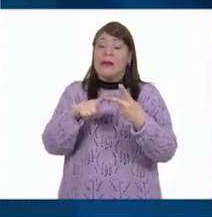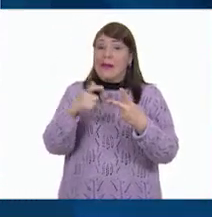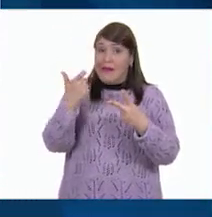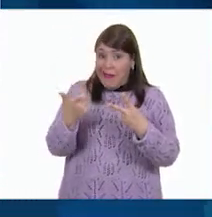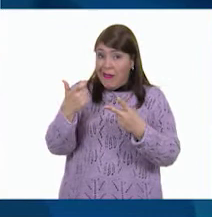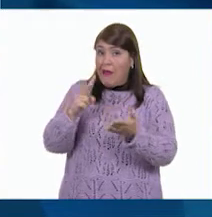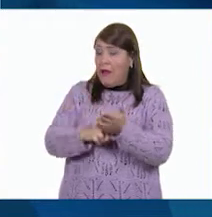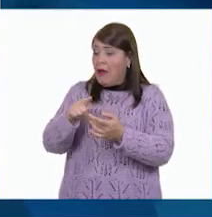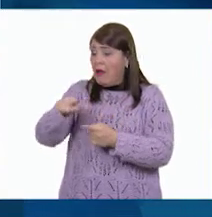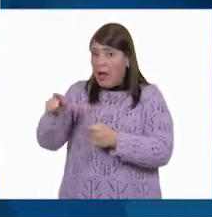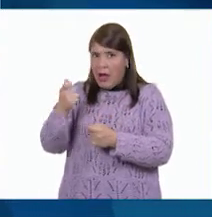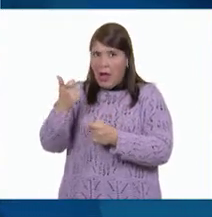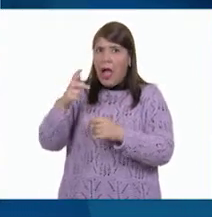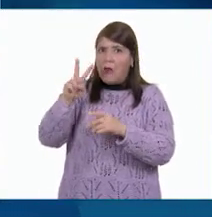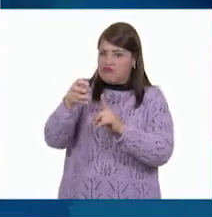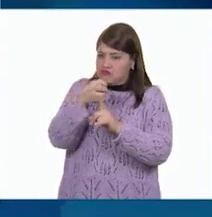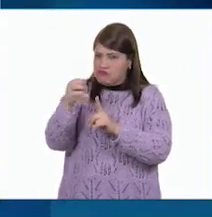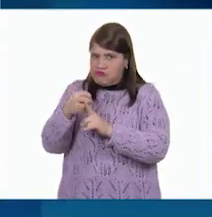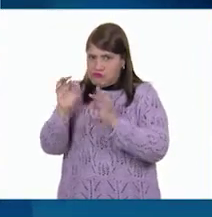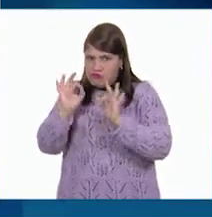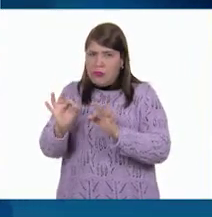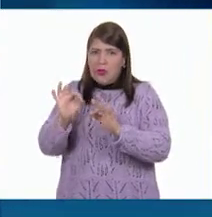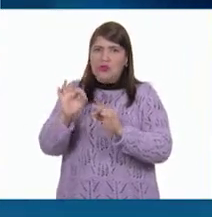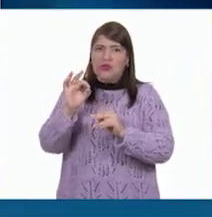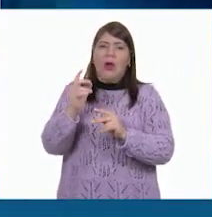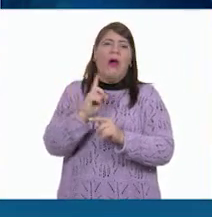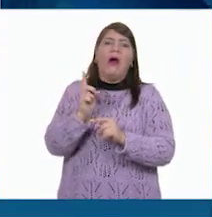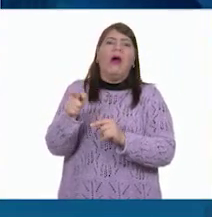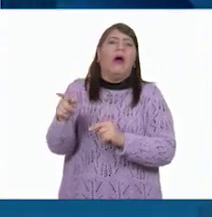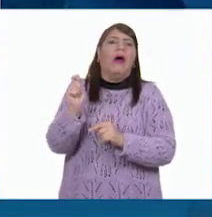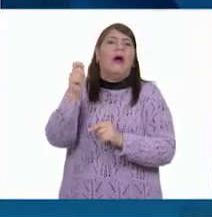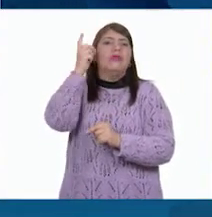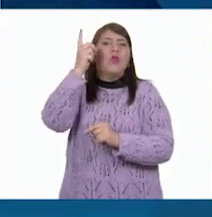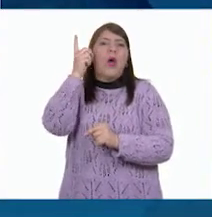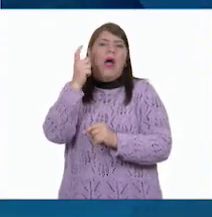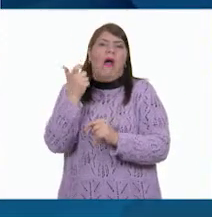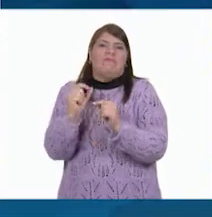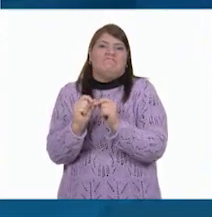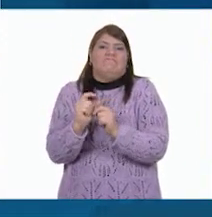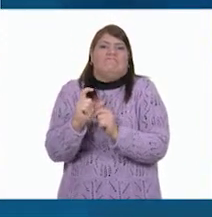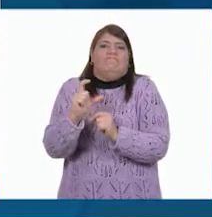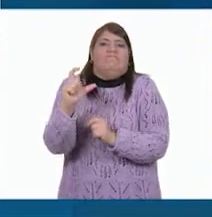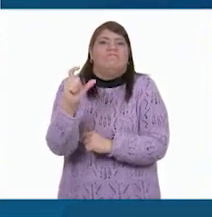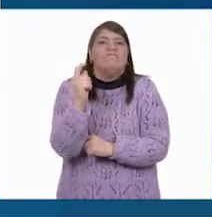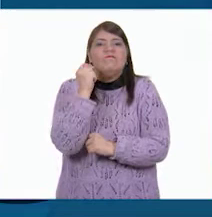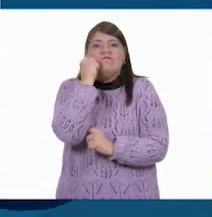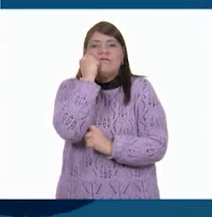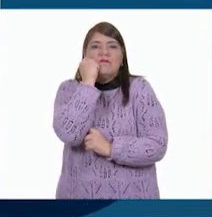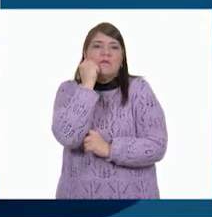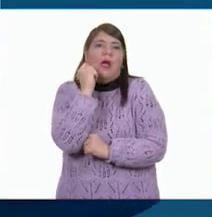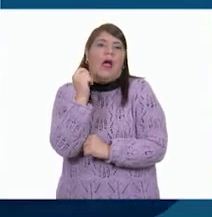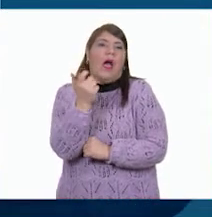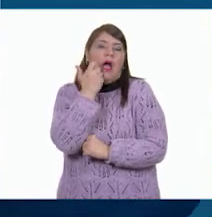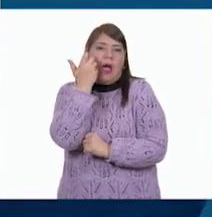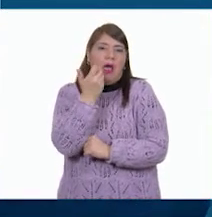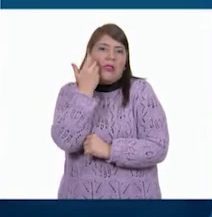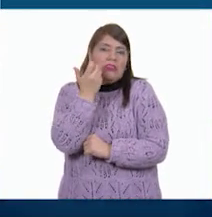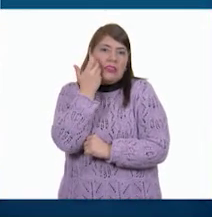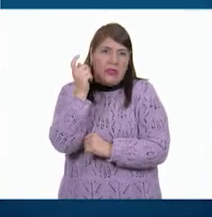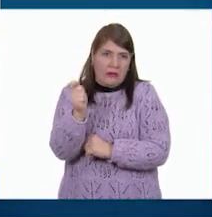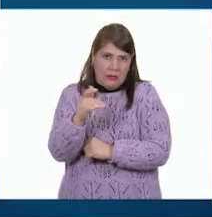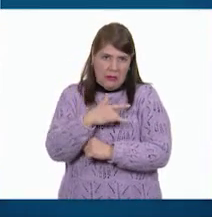tiendas no tenían una regulación y entonces los dueños de las haciendas podían subirlos en cualquier momento a su